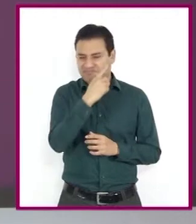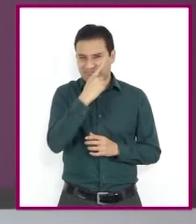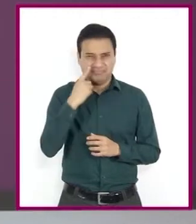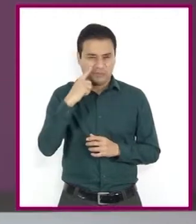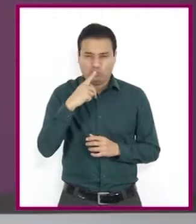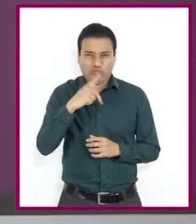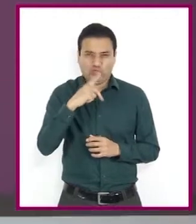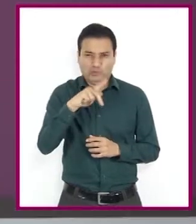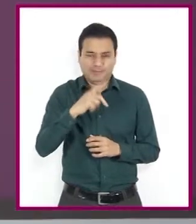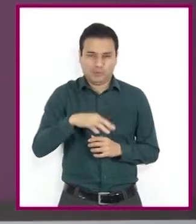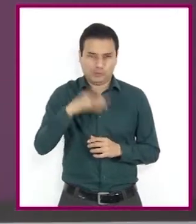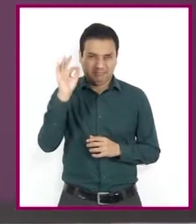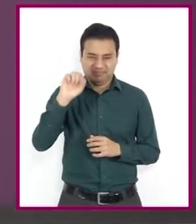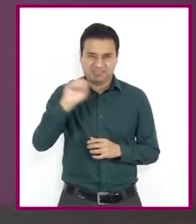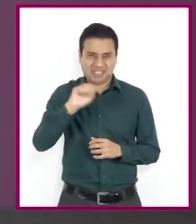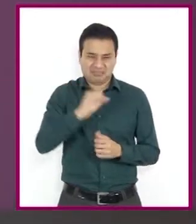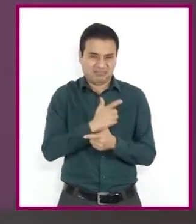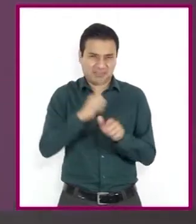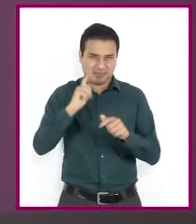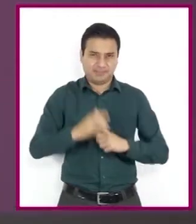recipiente que vamos a emplear.